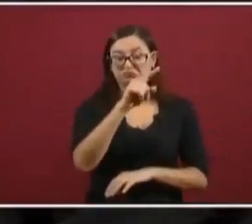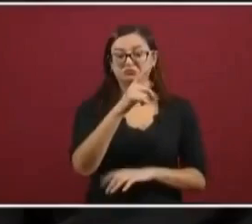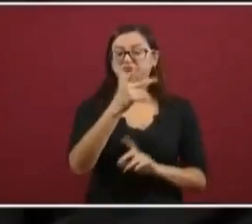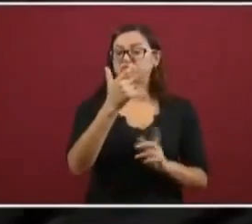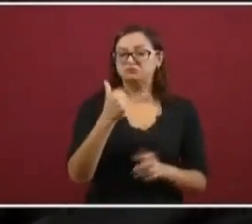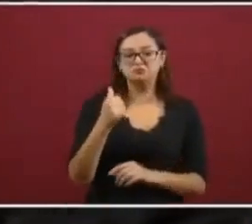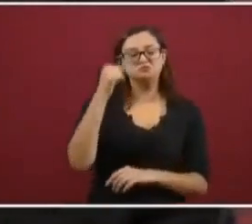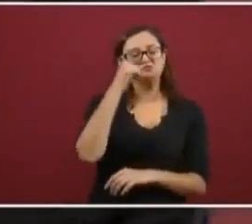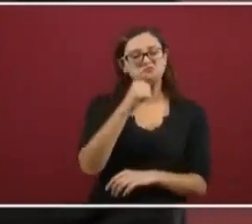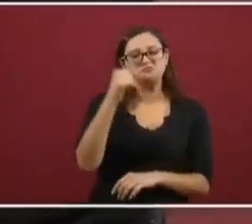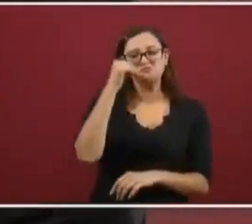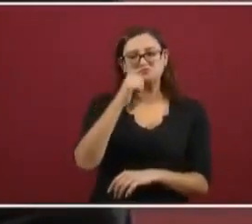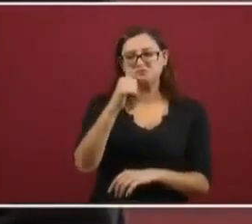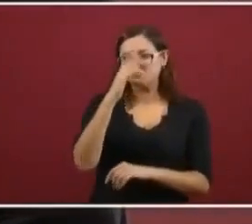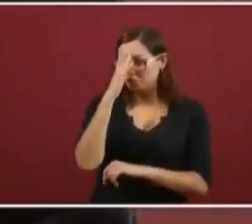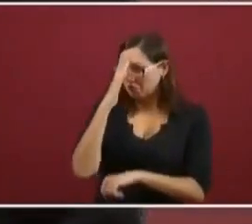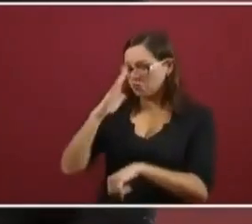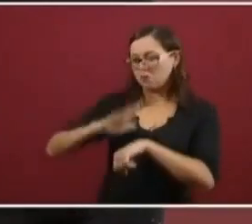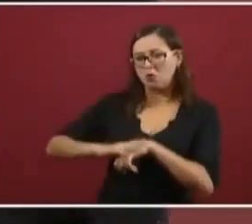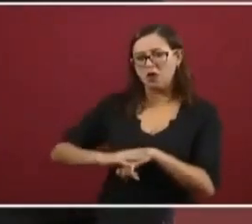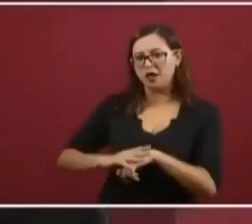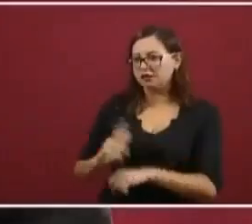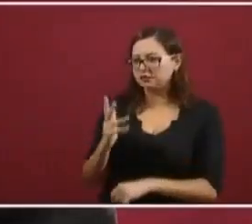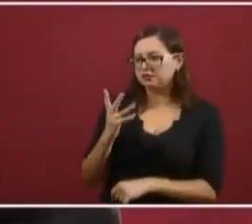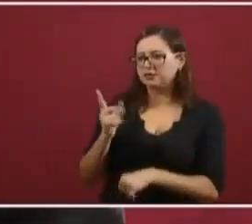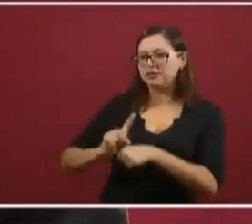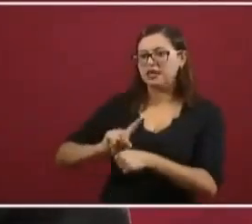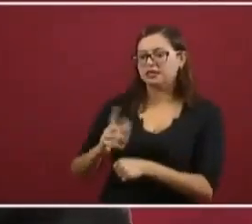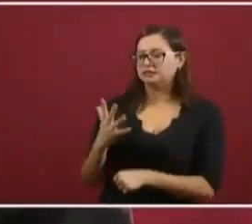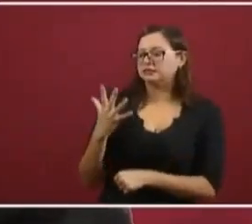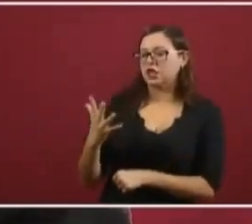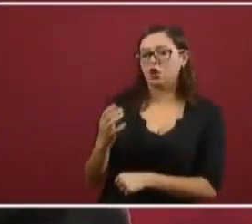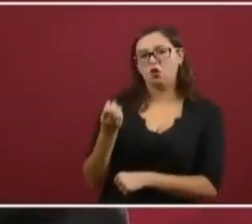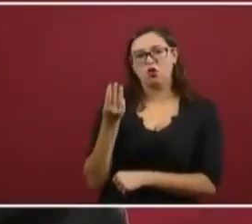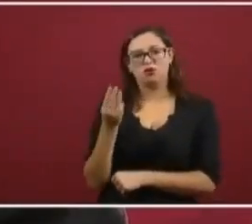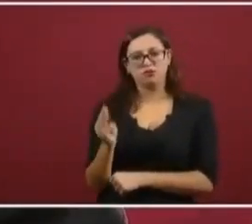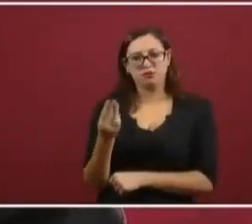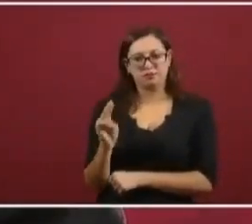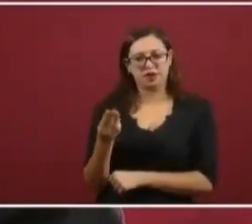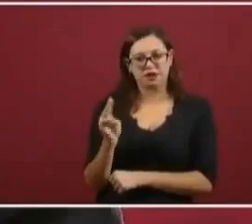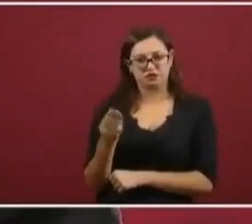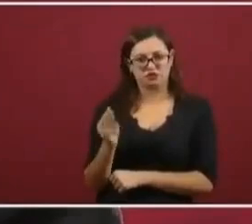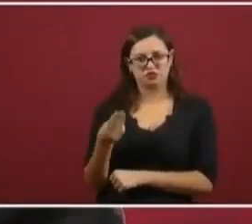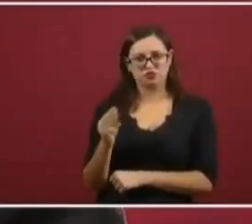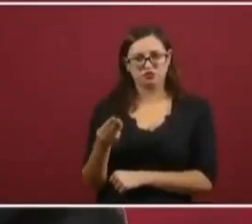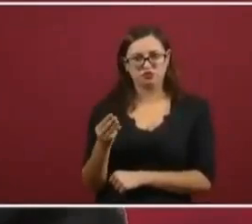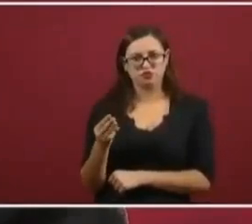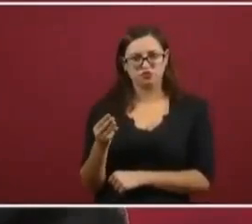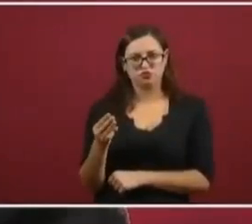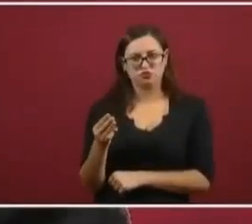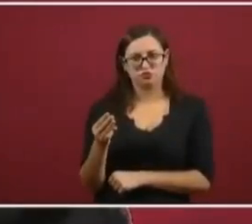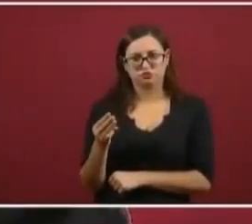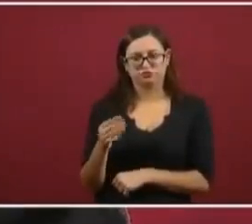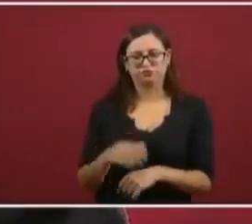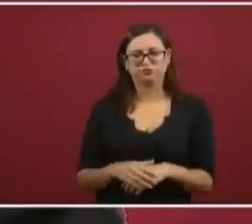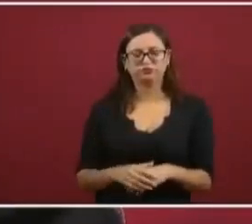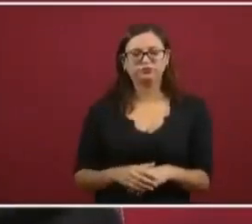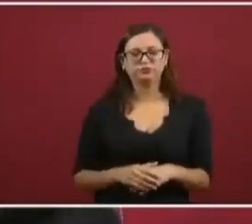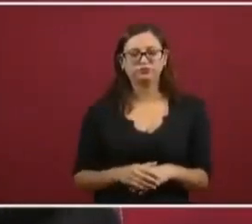recordaba el 5 de Mayo El Triunfo